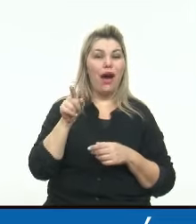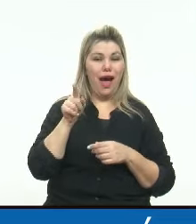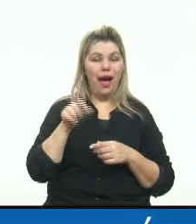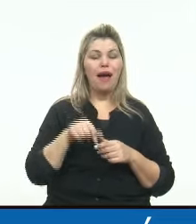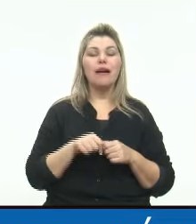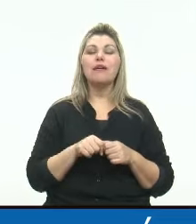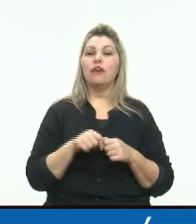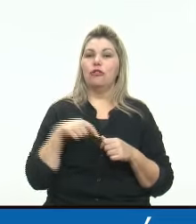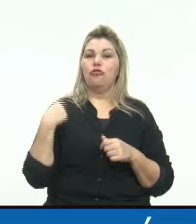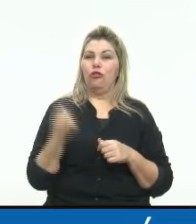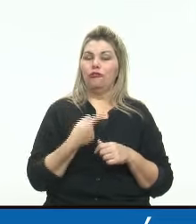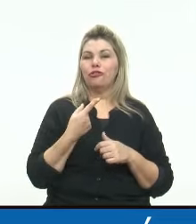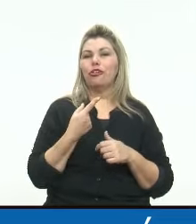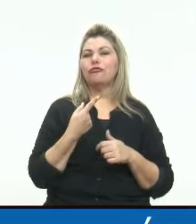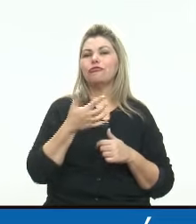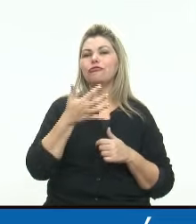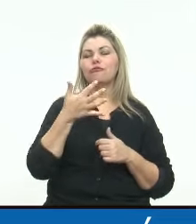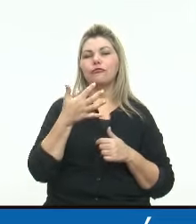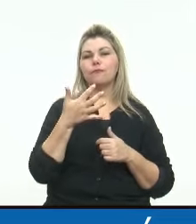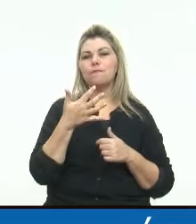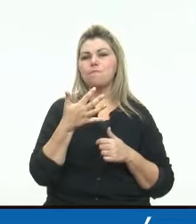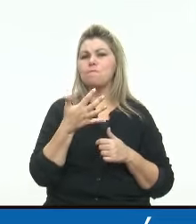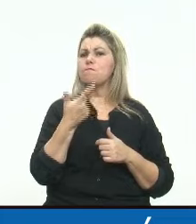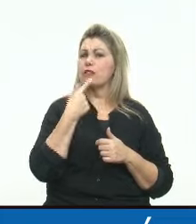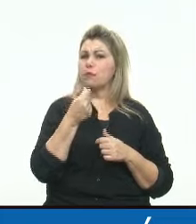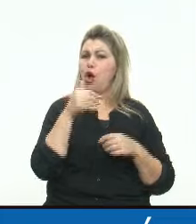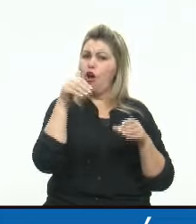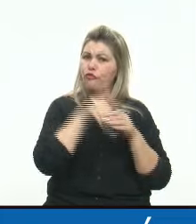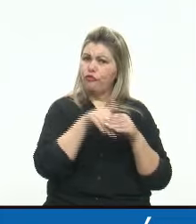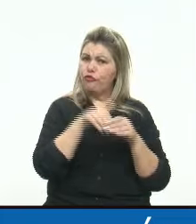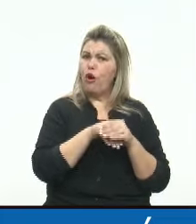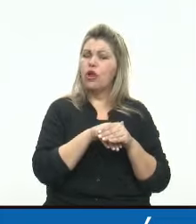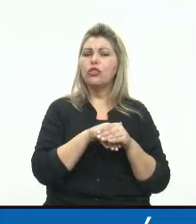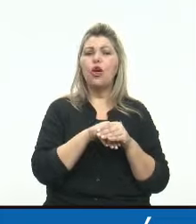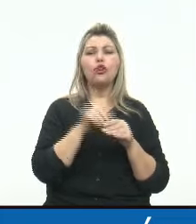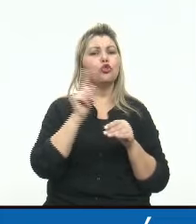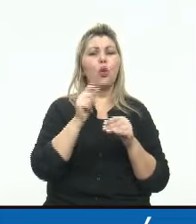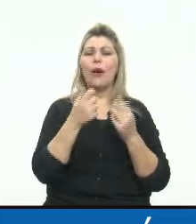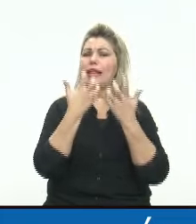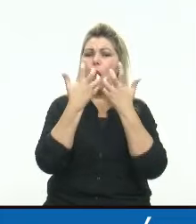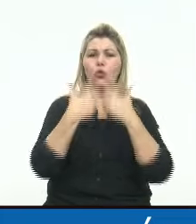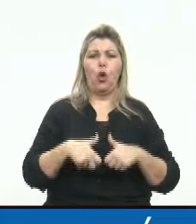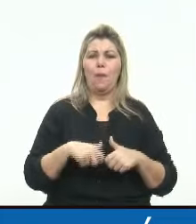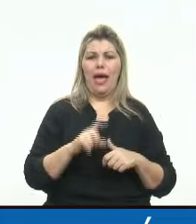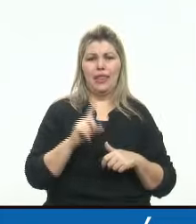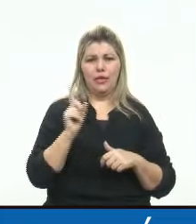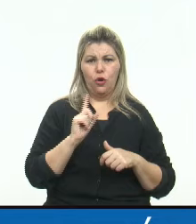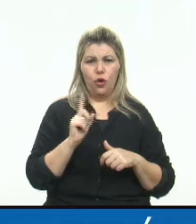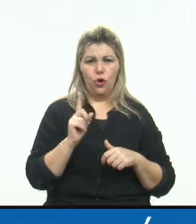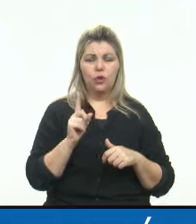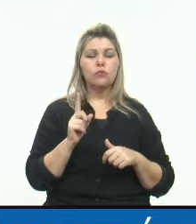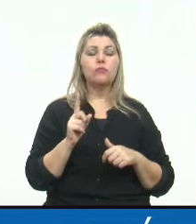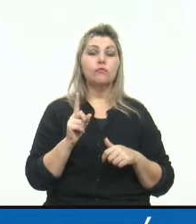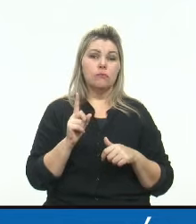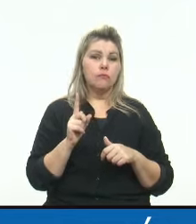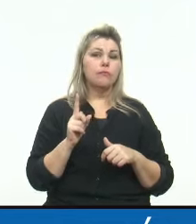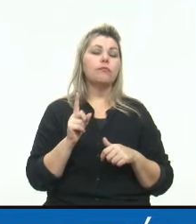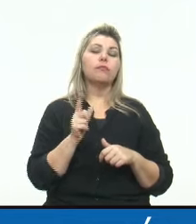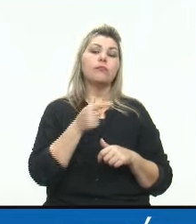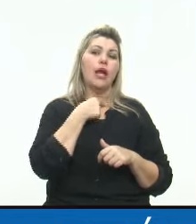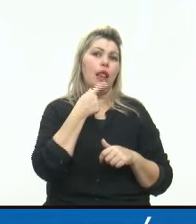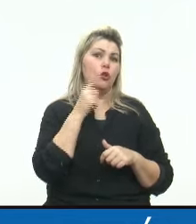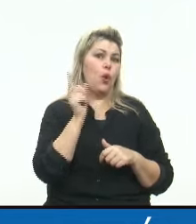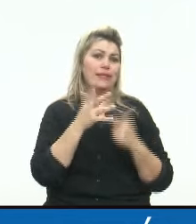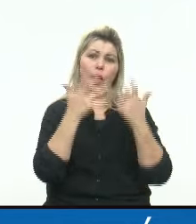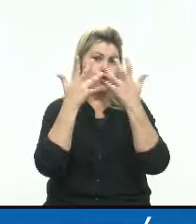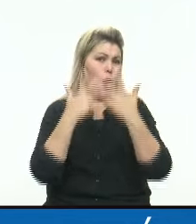estamos hablando precisamente de fondos de carácter no automáticos, por lo cual, digamos, no son automáticos,